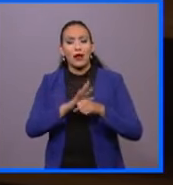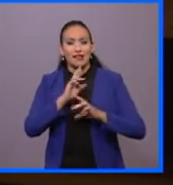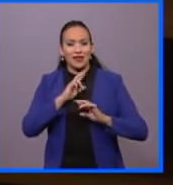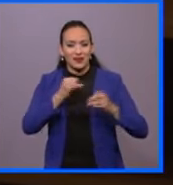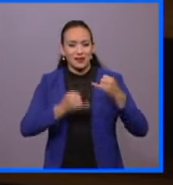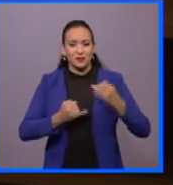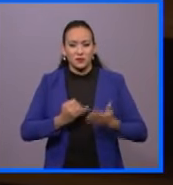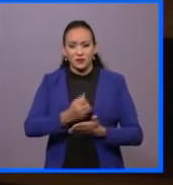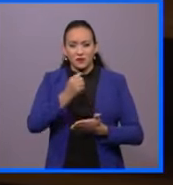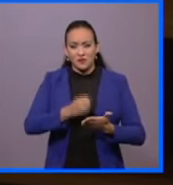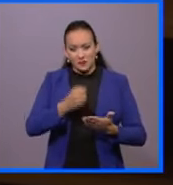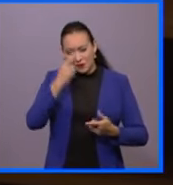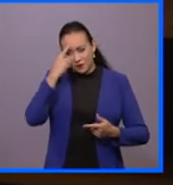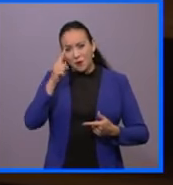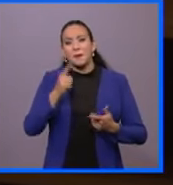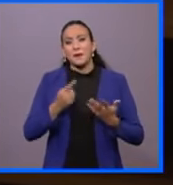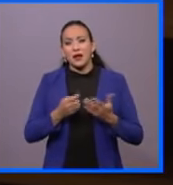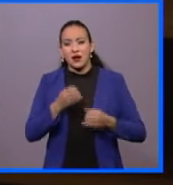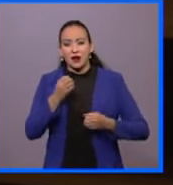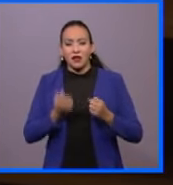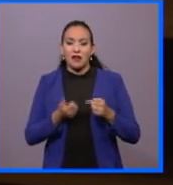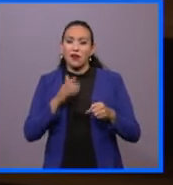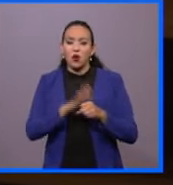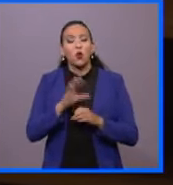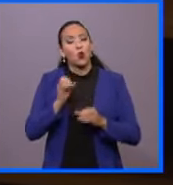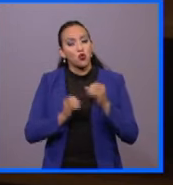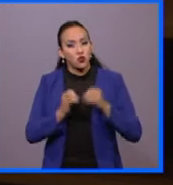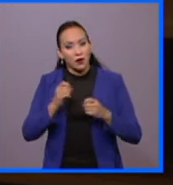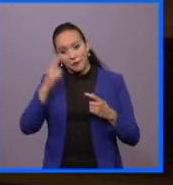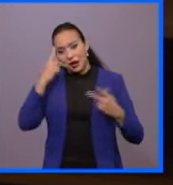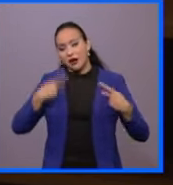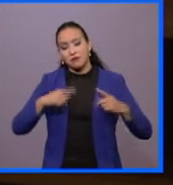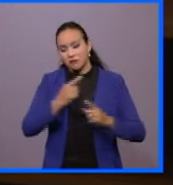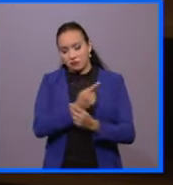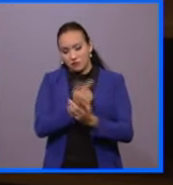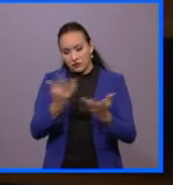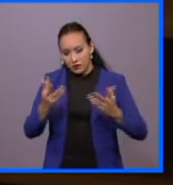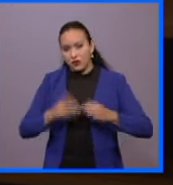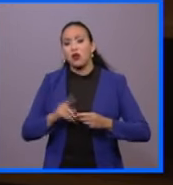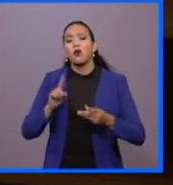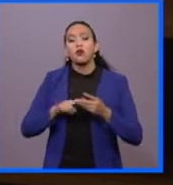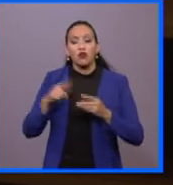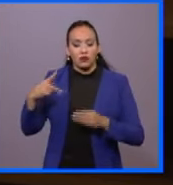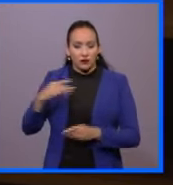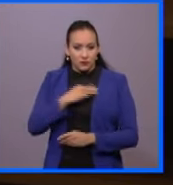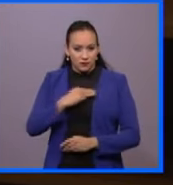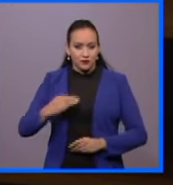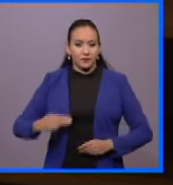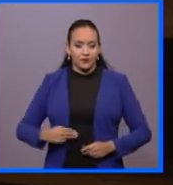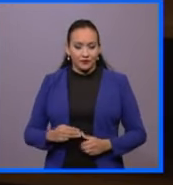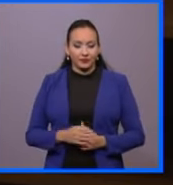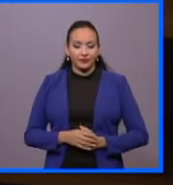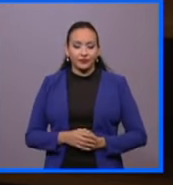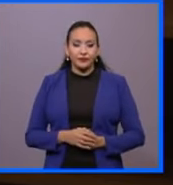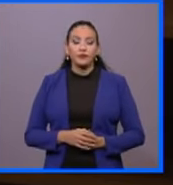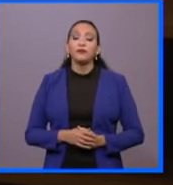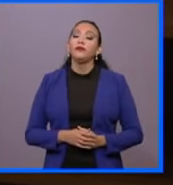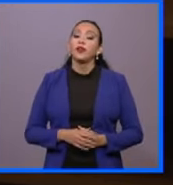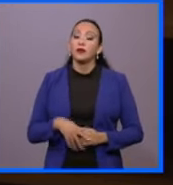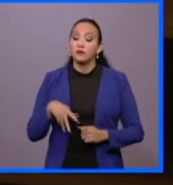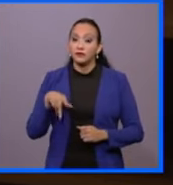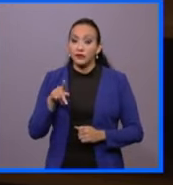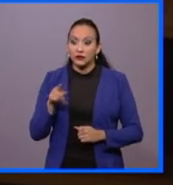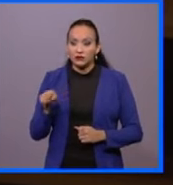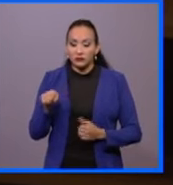resoluciones administrativas o judiciales sobre cualquier persona ubicada en el recinto legislativo, sin prever que